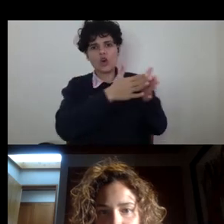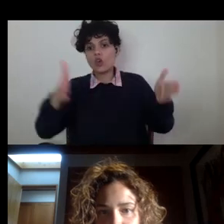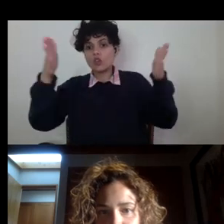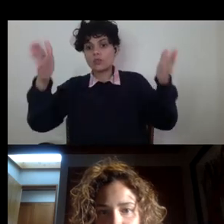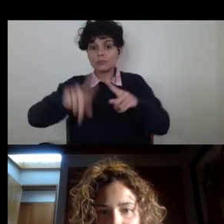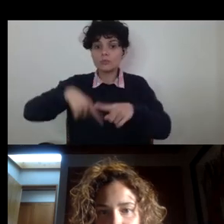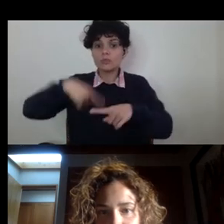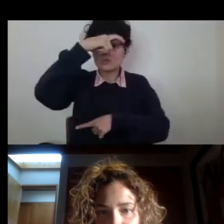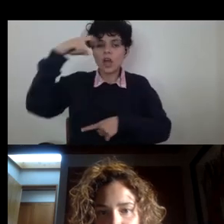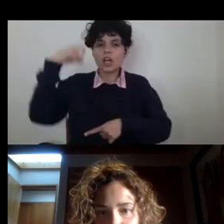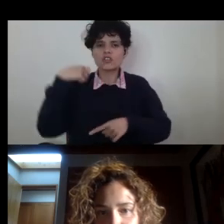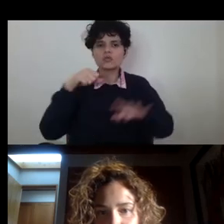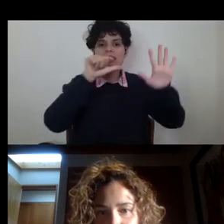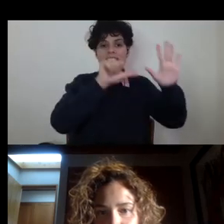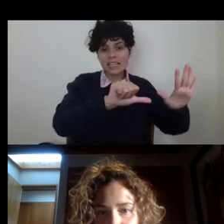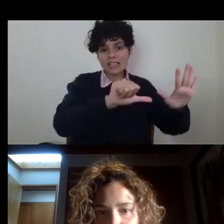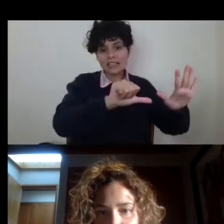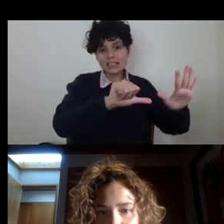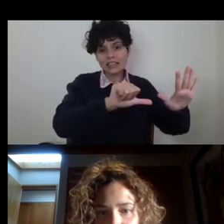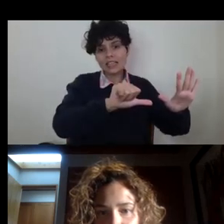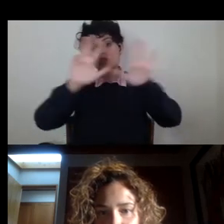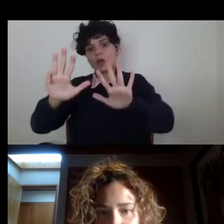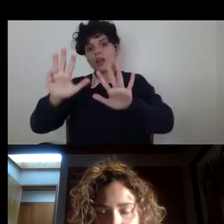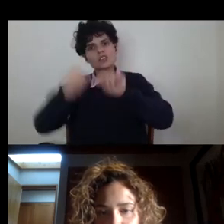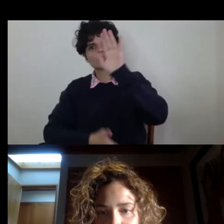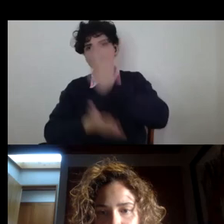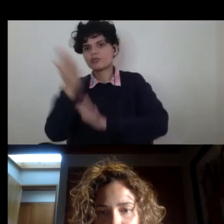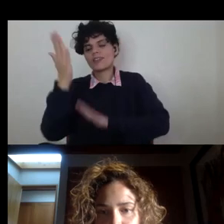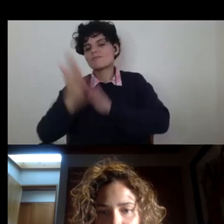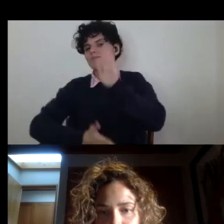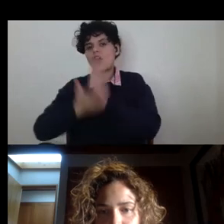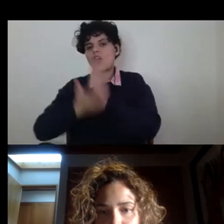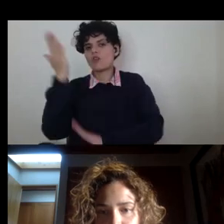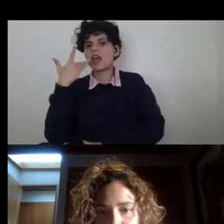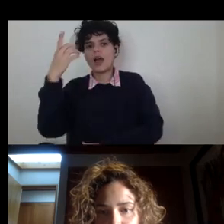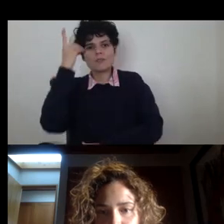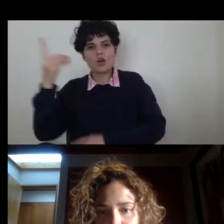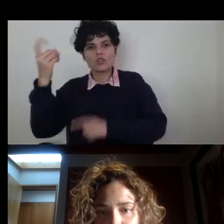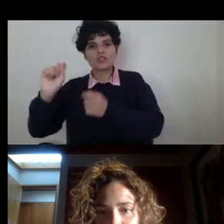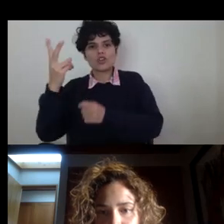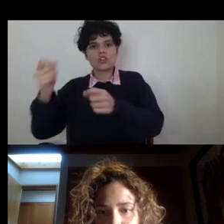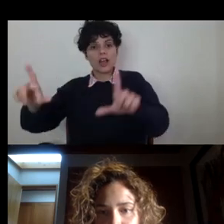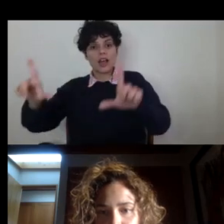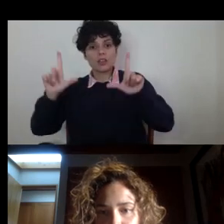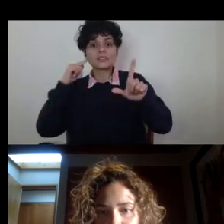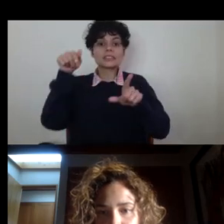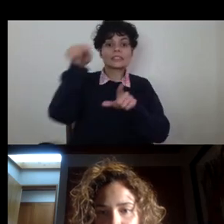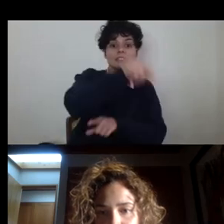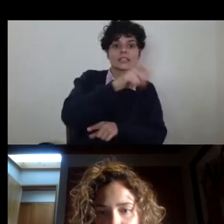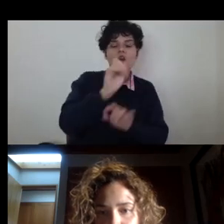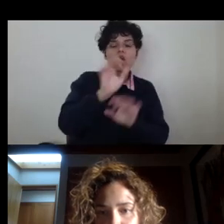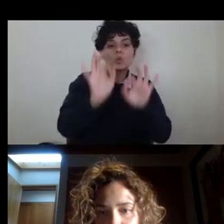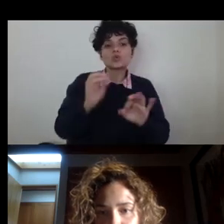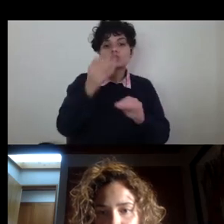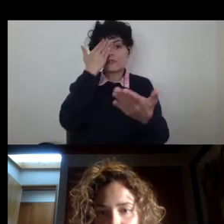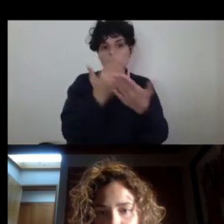al 69, en que yo me fui de Chile a hacer un postdoctorado, estuvimos en una casa que estaba justo al frente de la calle, frente